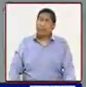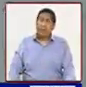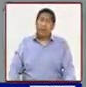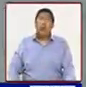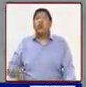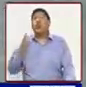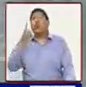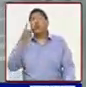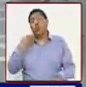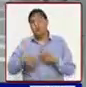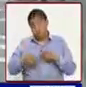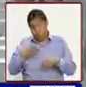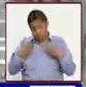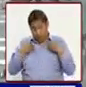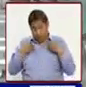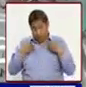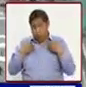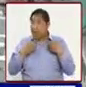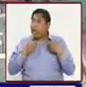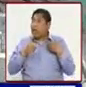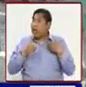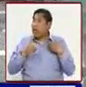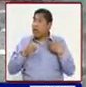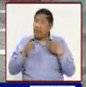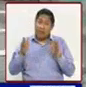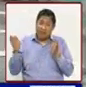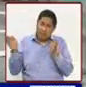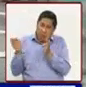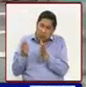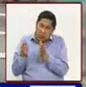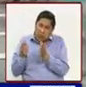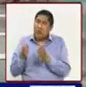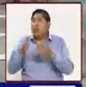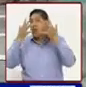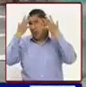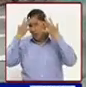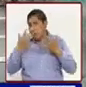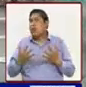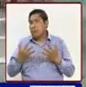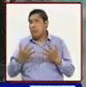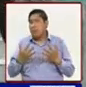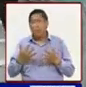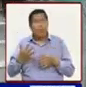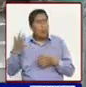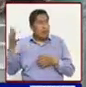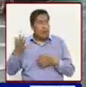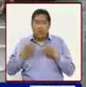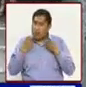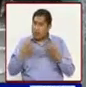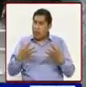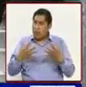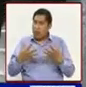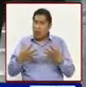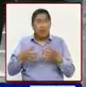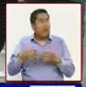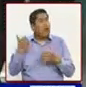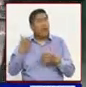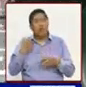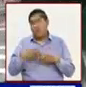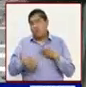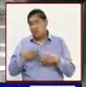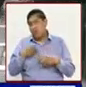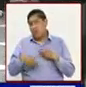Uno de los problemas que tiene este lugar es la acera angosta, que lamentablemente es causa también de que se den otro